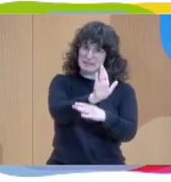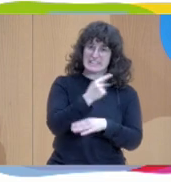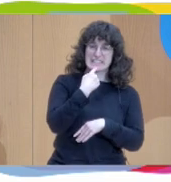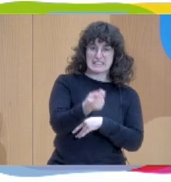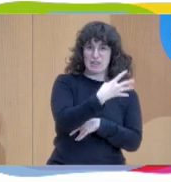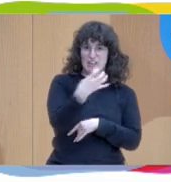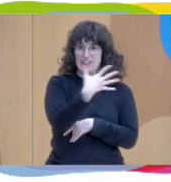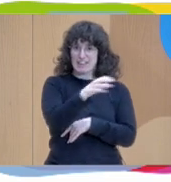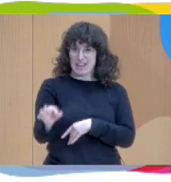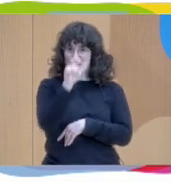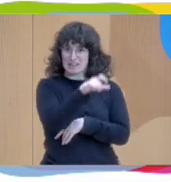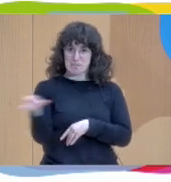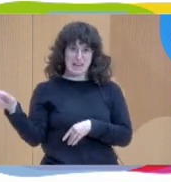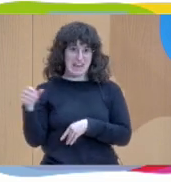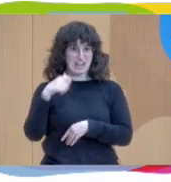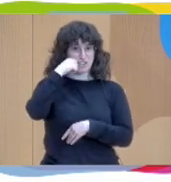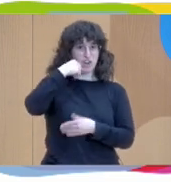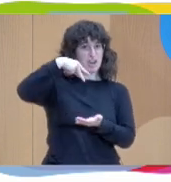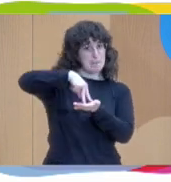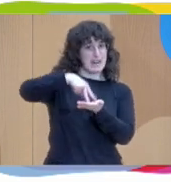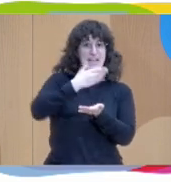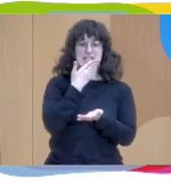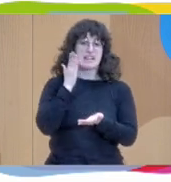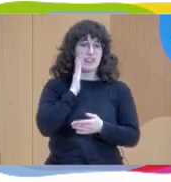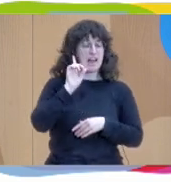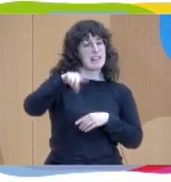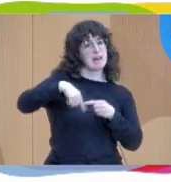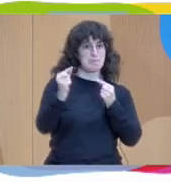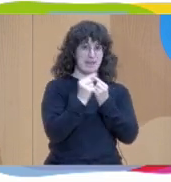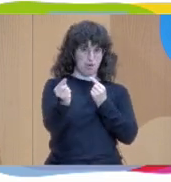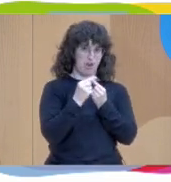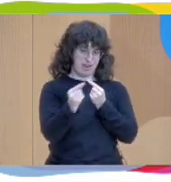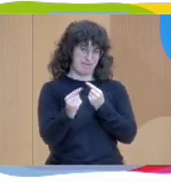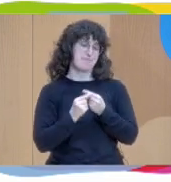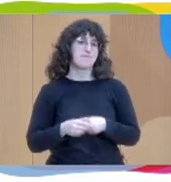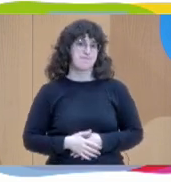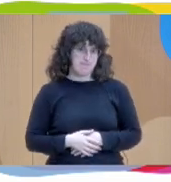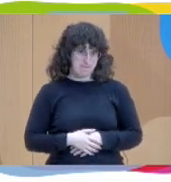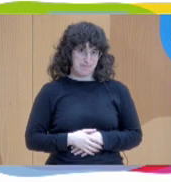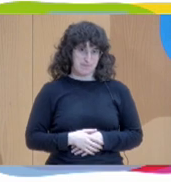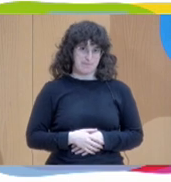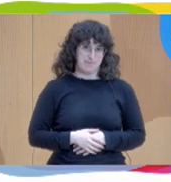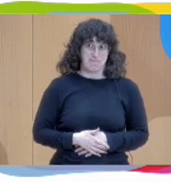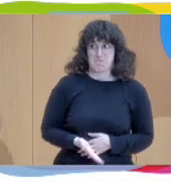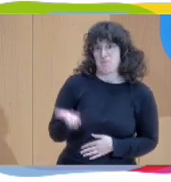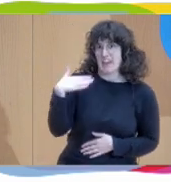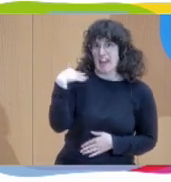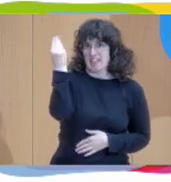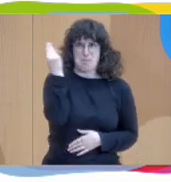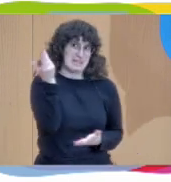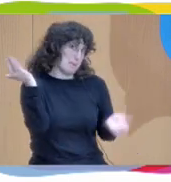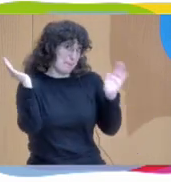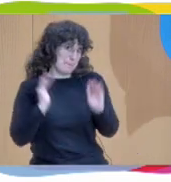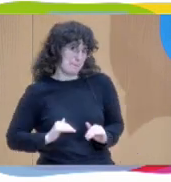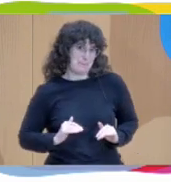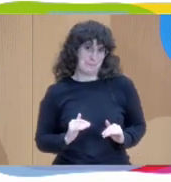personas de manera presencial y online son muchas más de las que habíamos podido pensar pensar